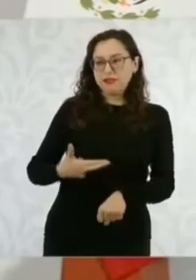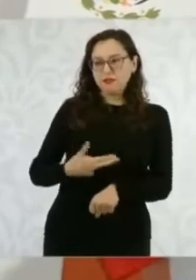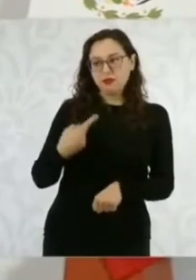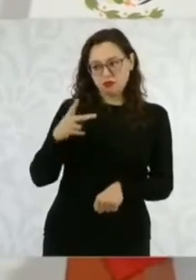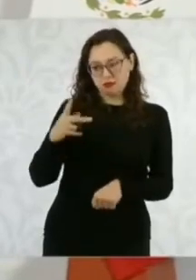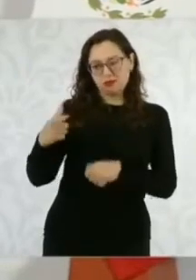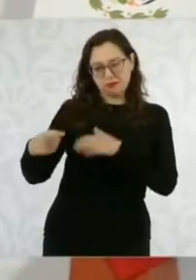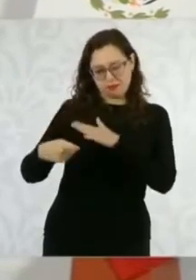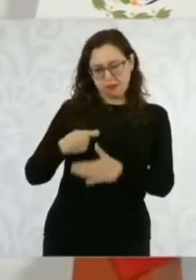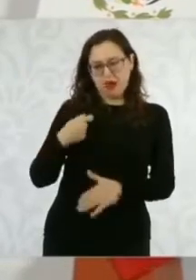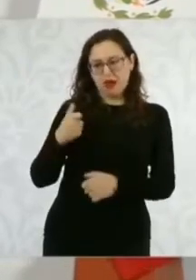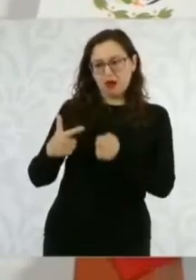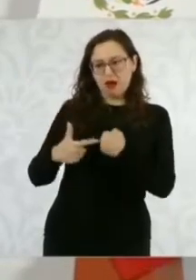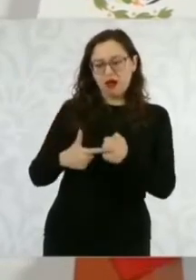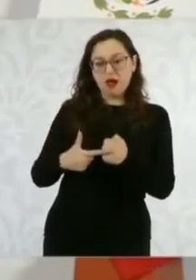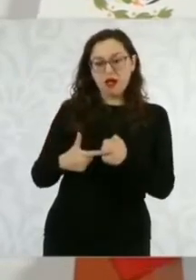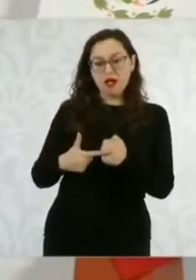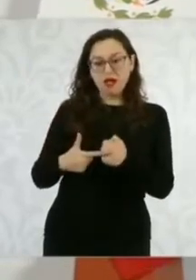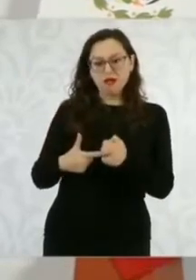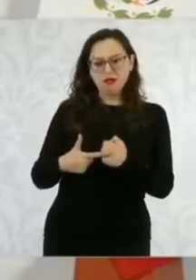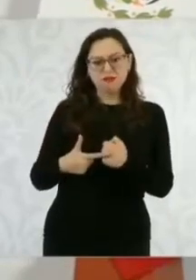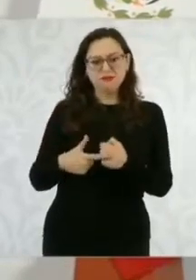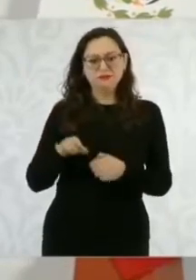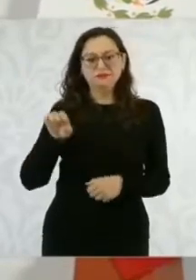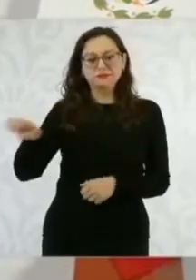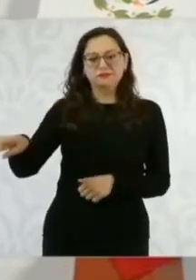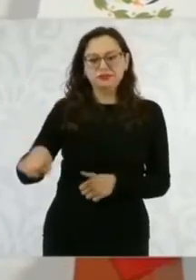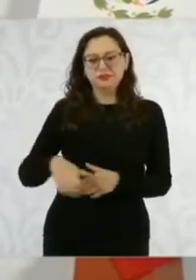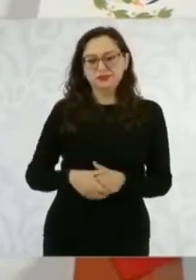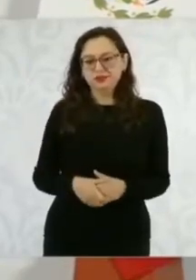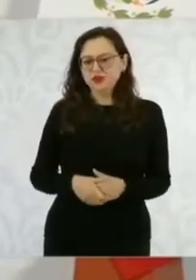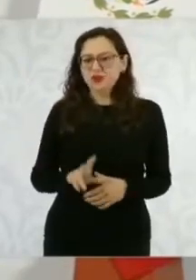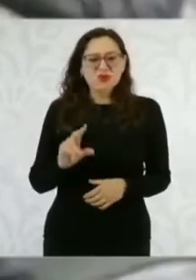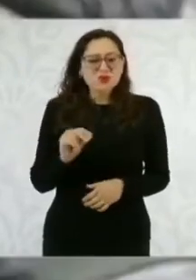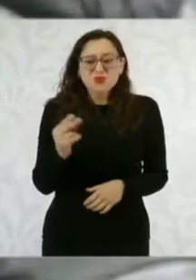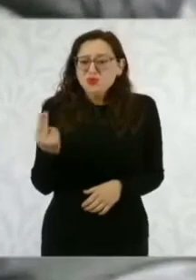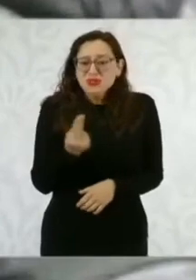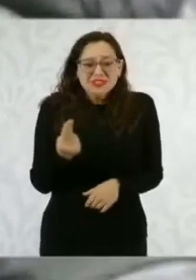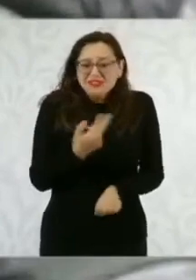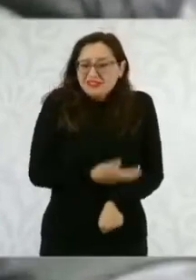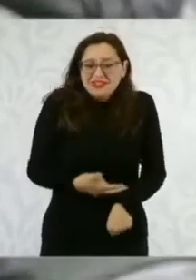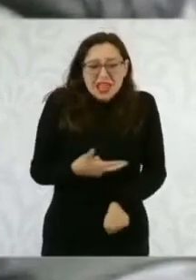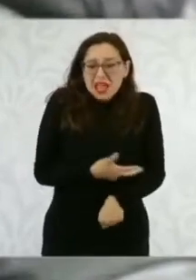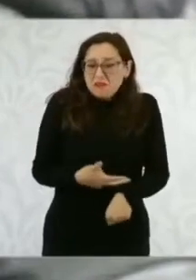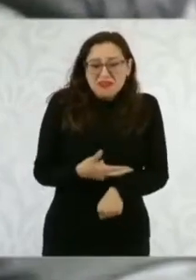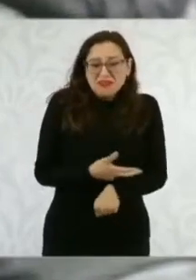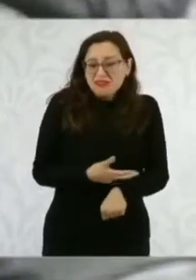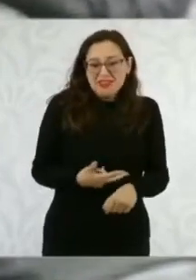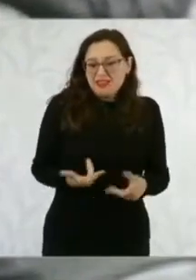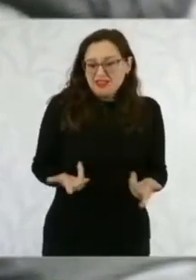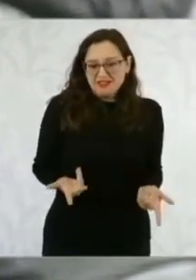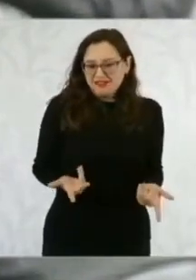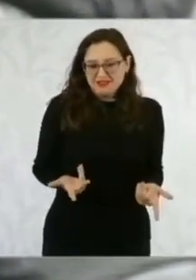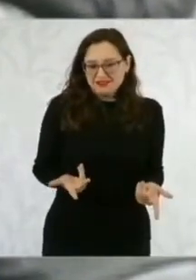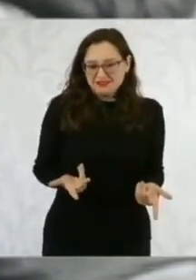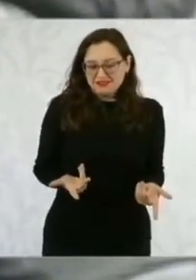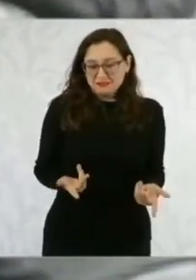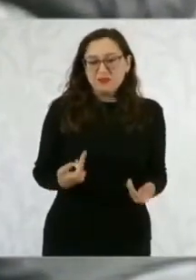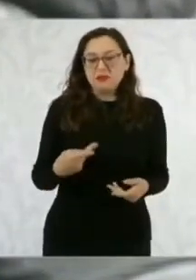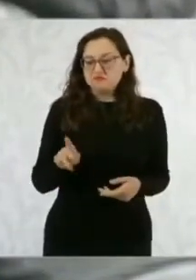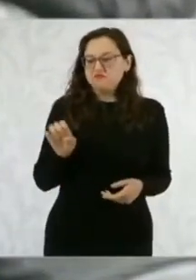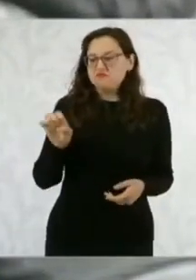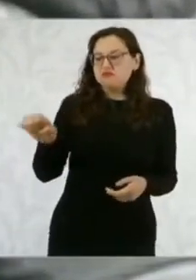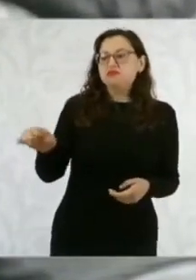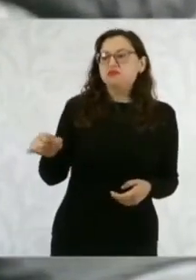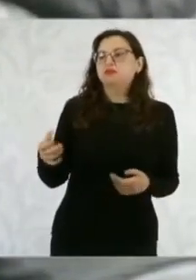al trabajador, claro, yo te lo saco a través de estas redes de complicidad, pero te quito el 30 o el 40%